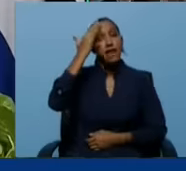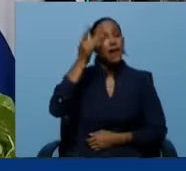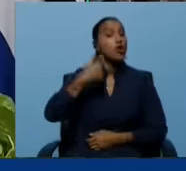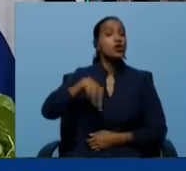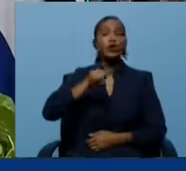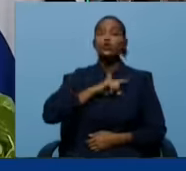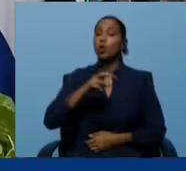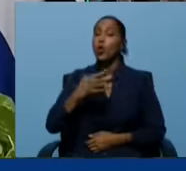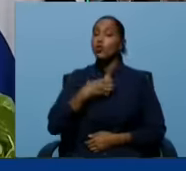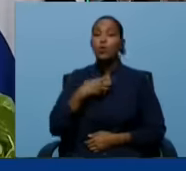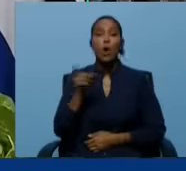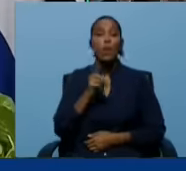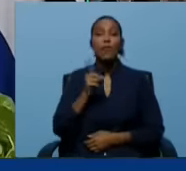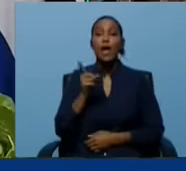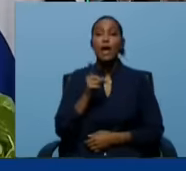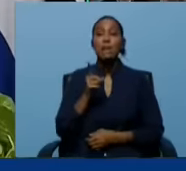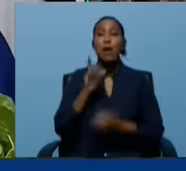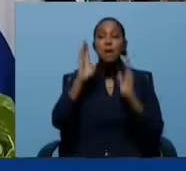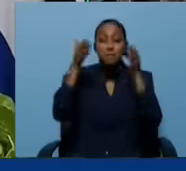en todas estas